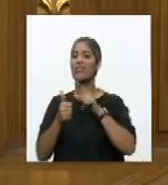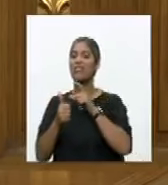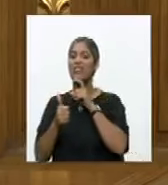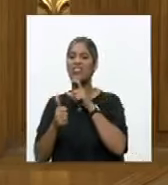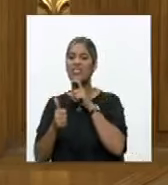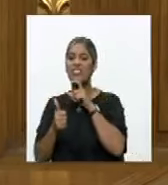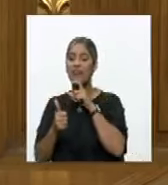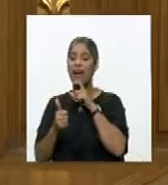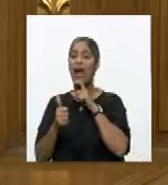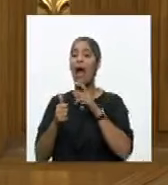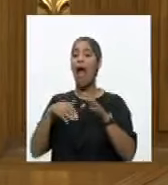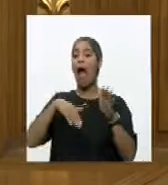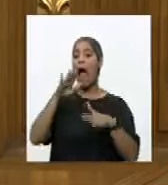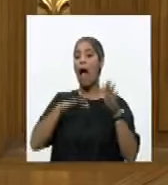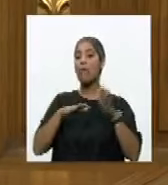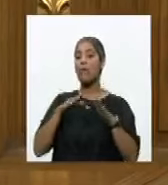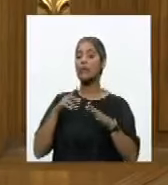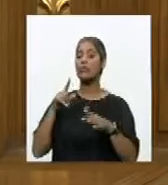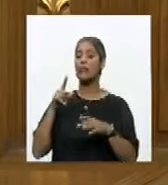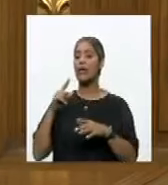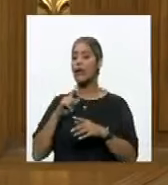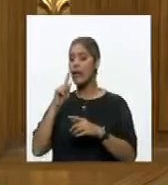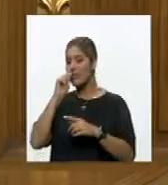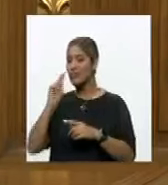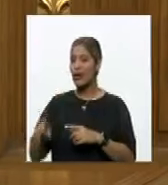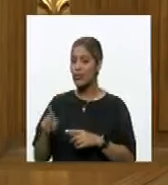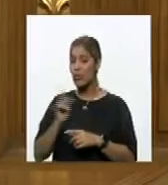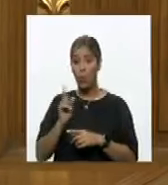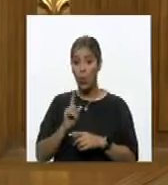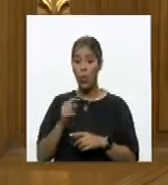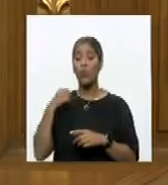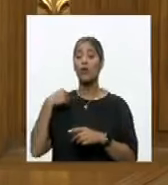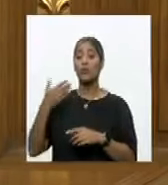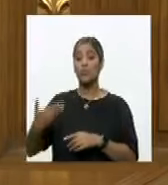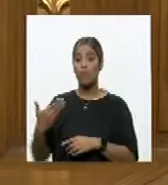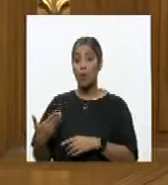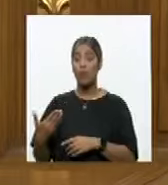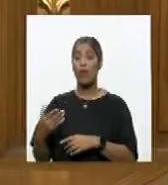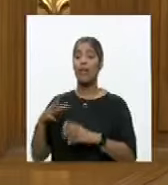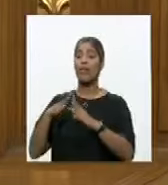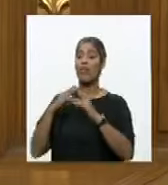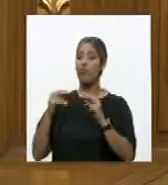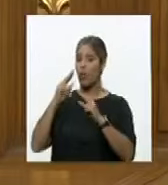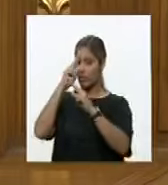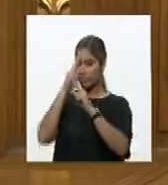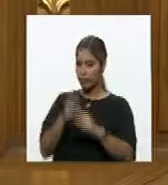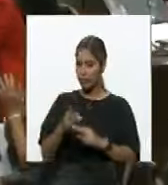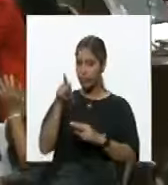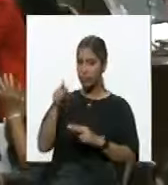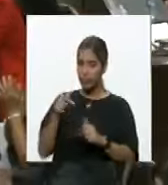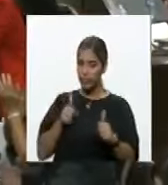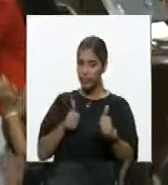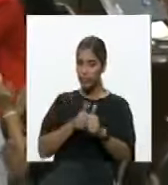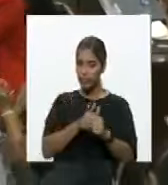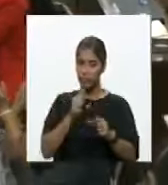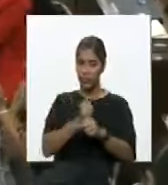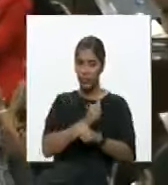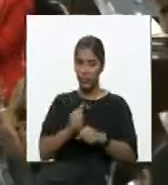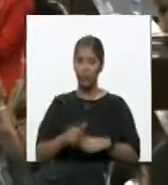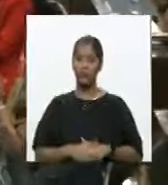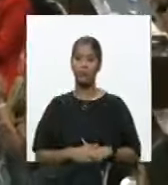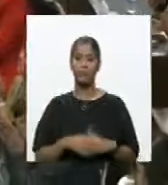pasa inadvertido, a quien tengo que darle el reconocimiento de todos nosotros a esos